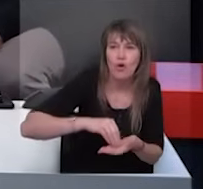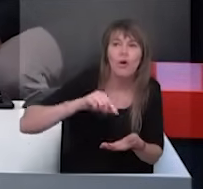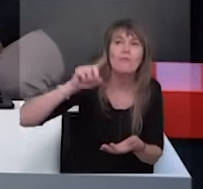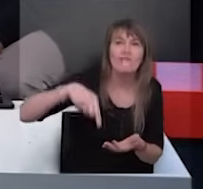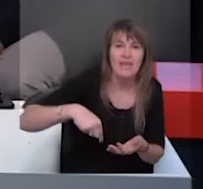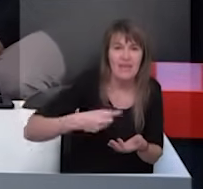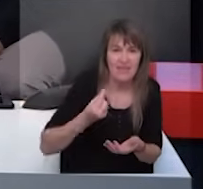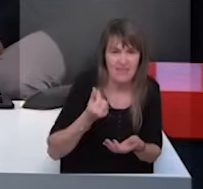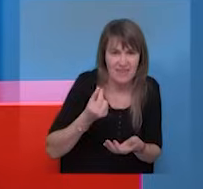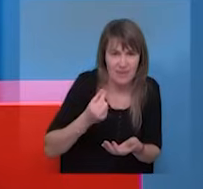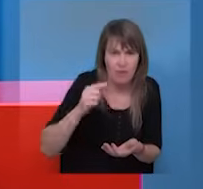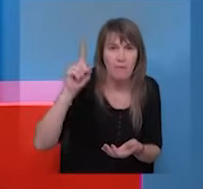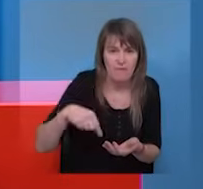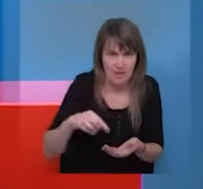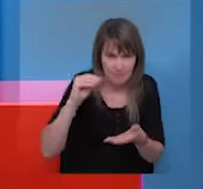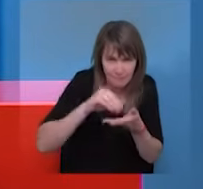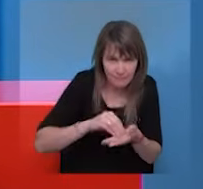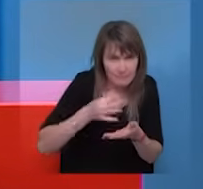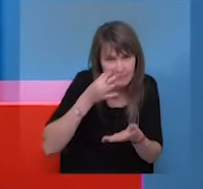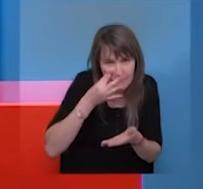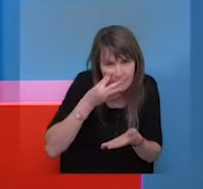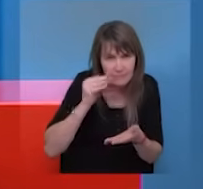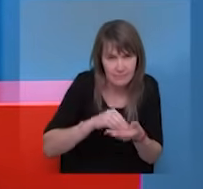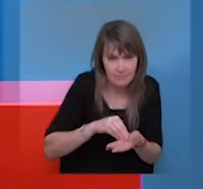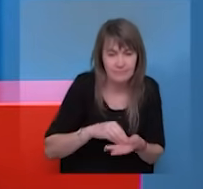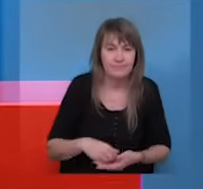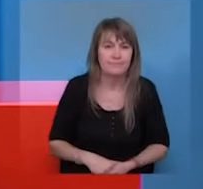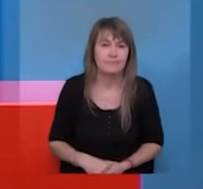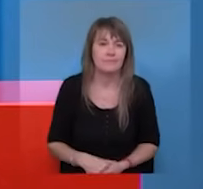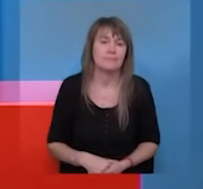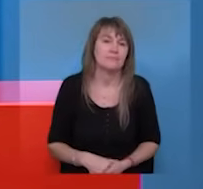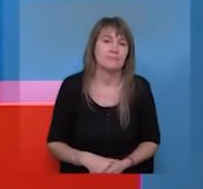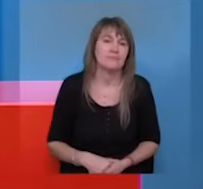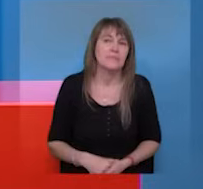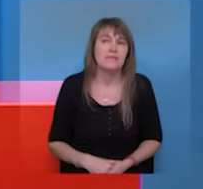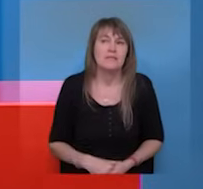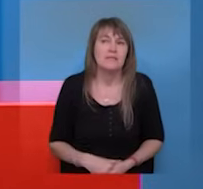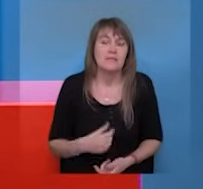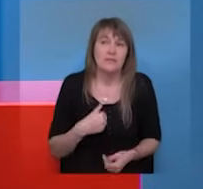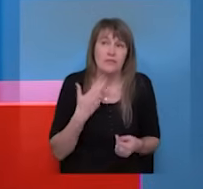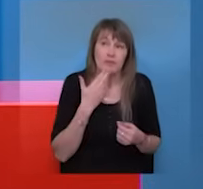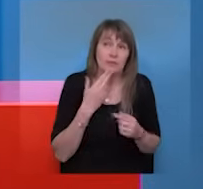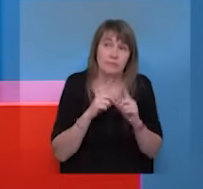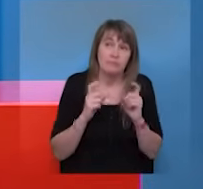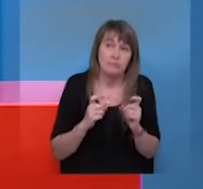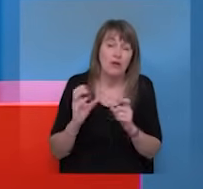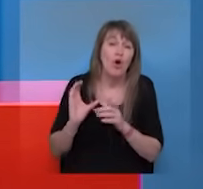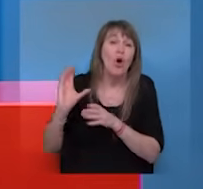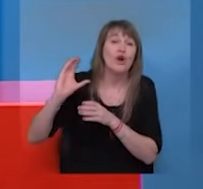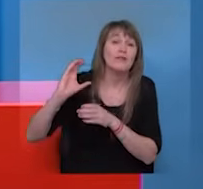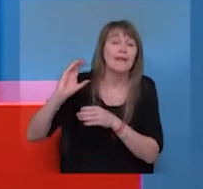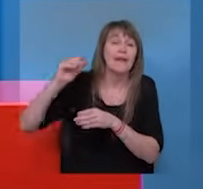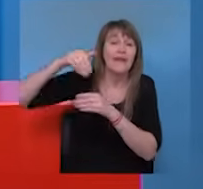dinero este y y bueno me queda siempre la pregunta si la corte electoral va a poder controlar